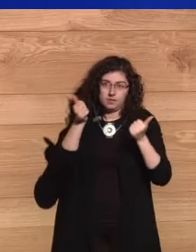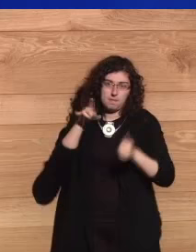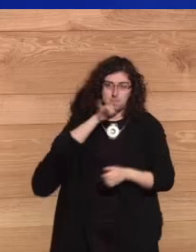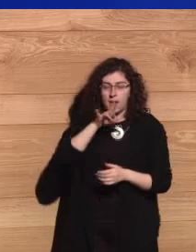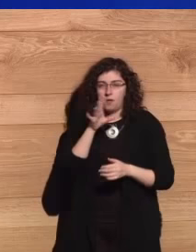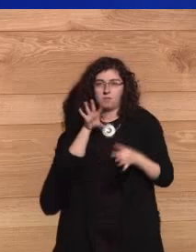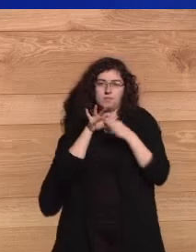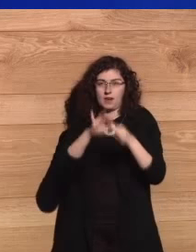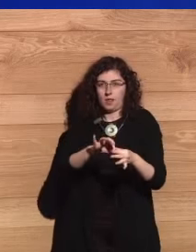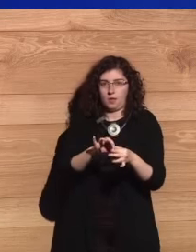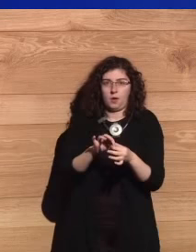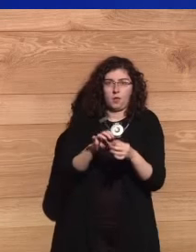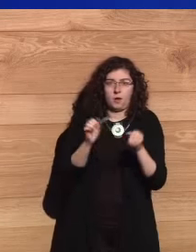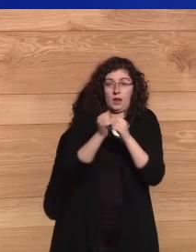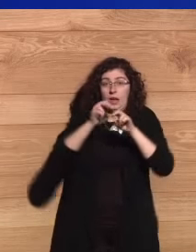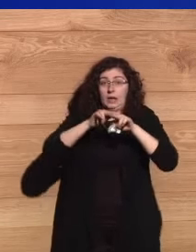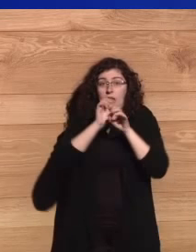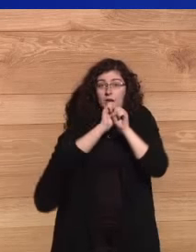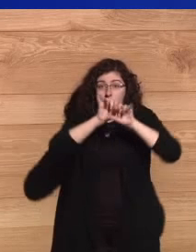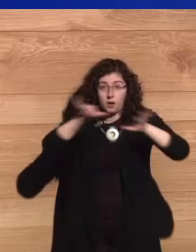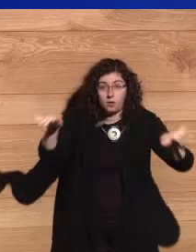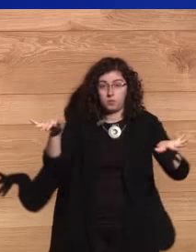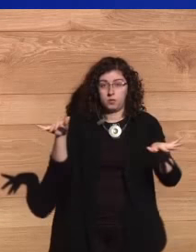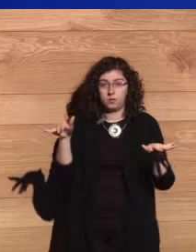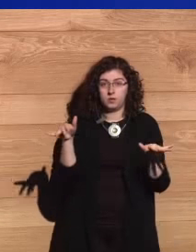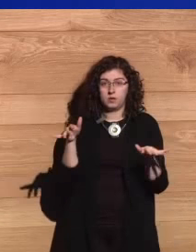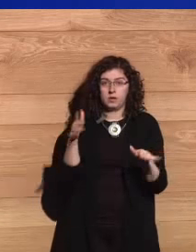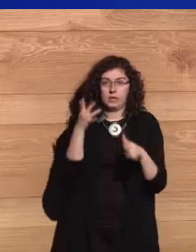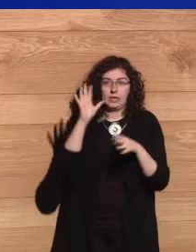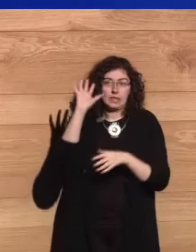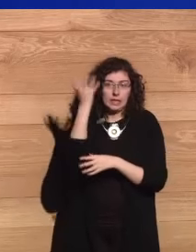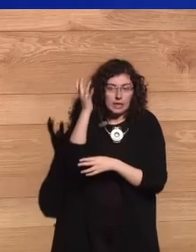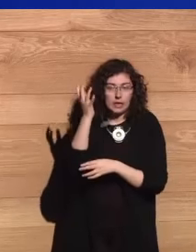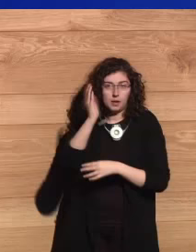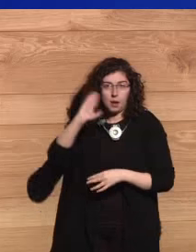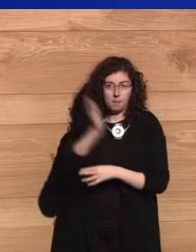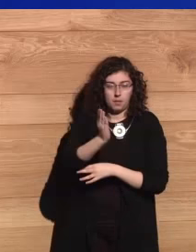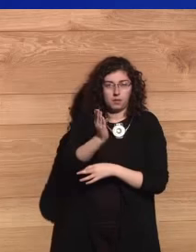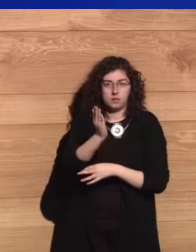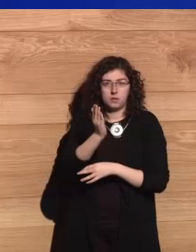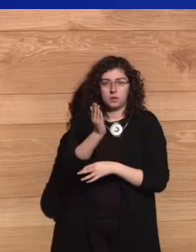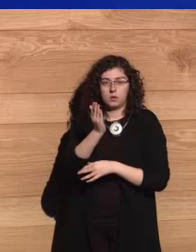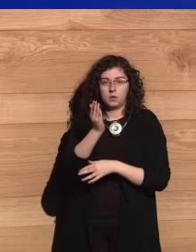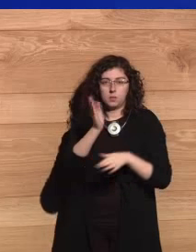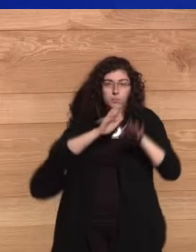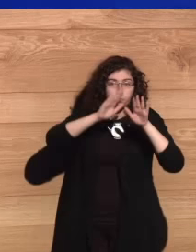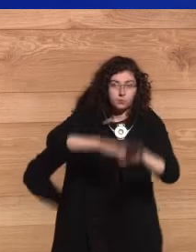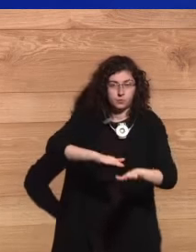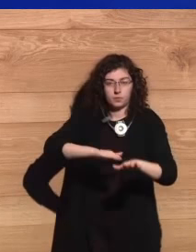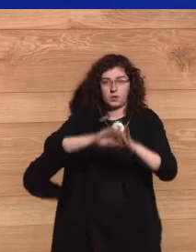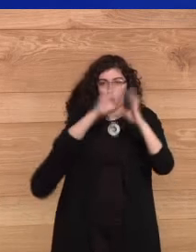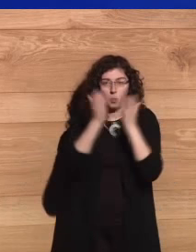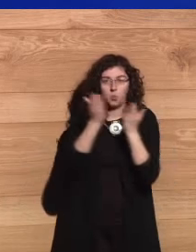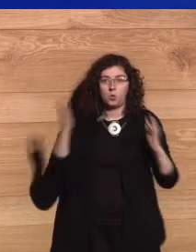en cuanto al carbono, en cuanto a que se perjudica el medio ambiente y el clima. Entonces la tendencia hacia un mundo cada vez más